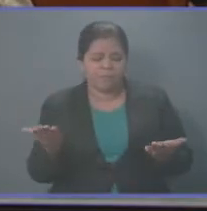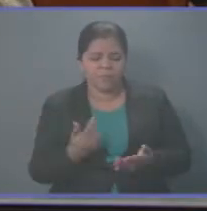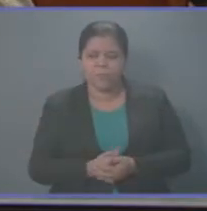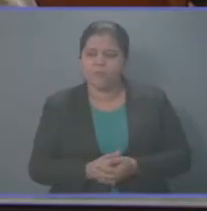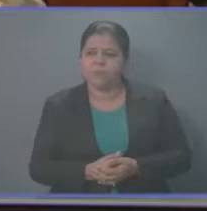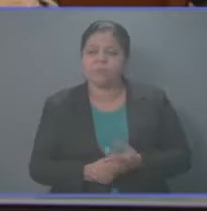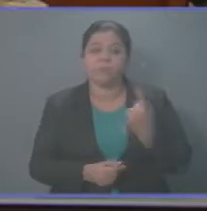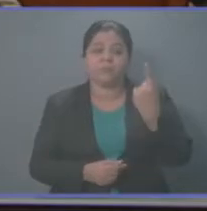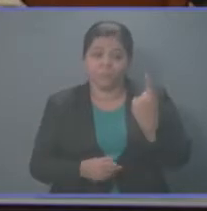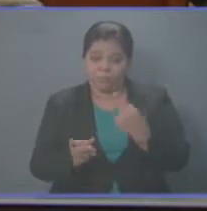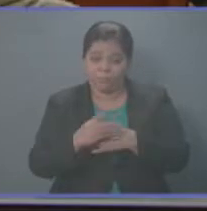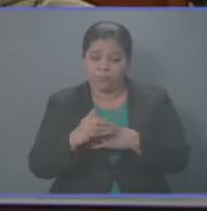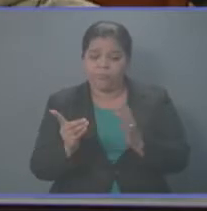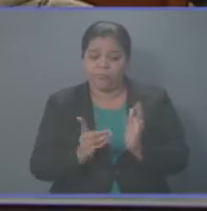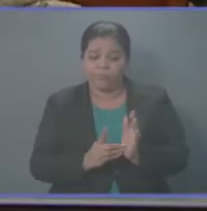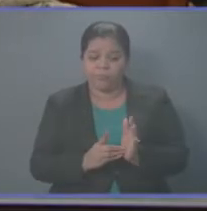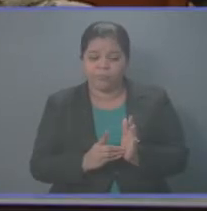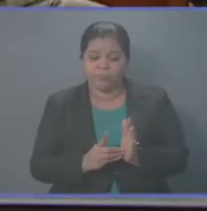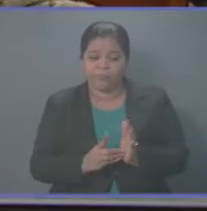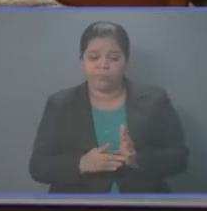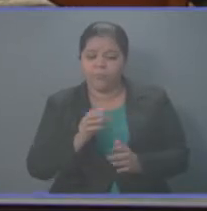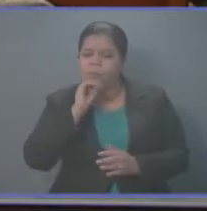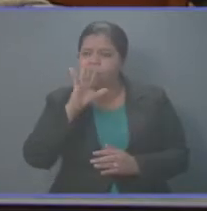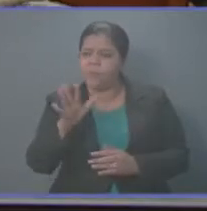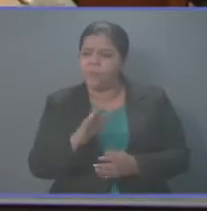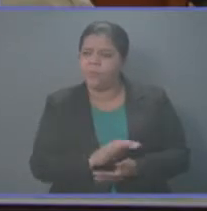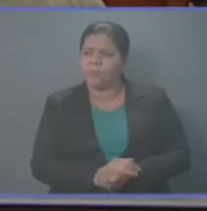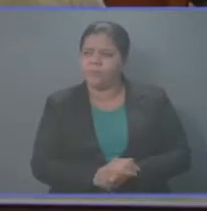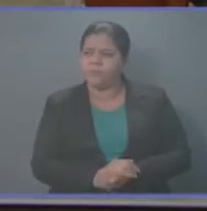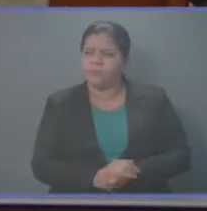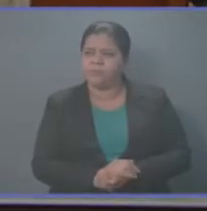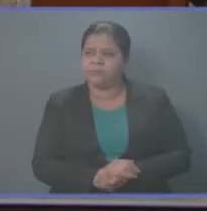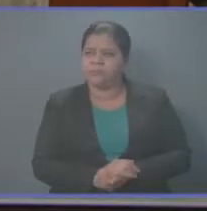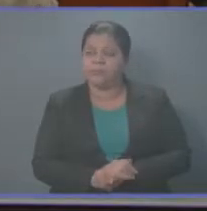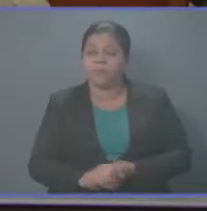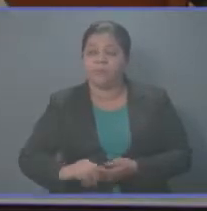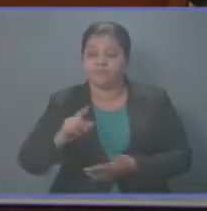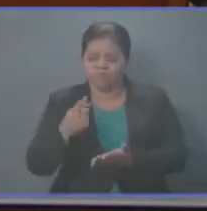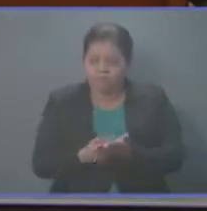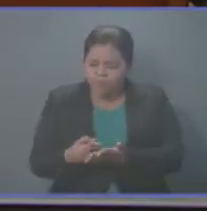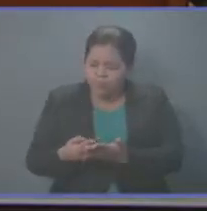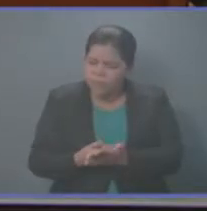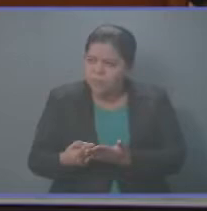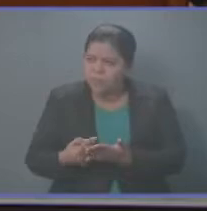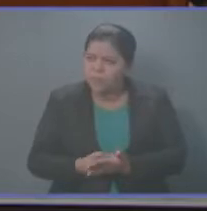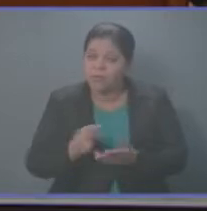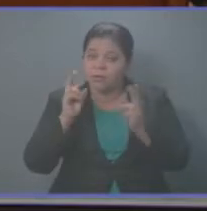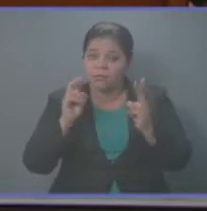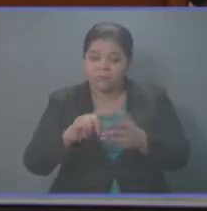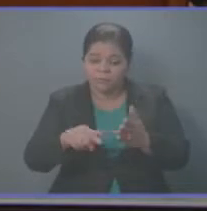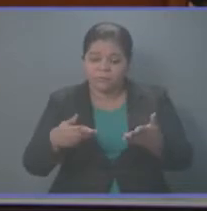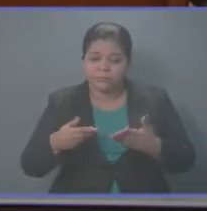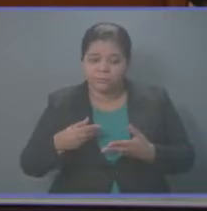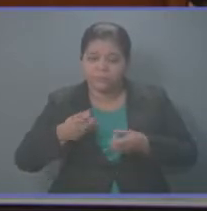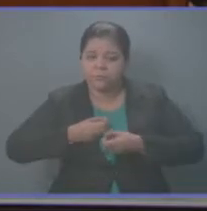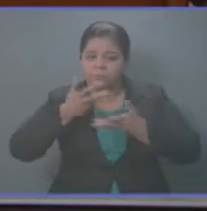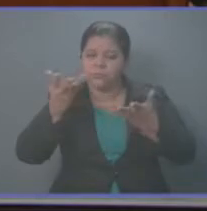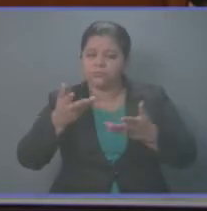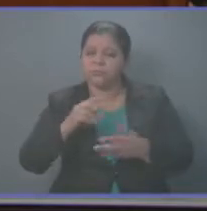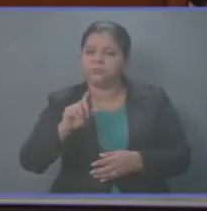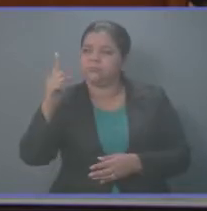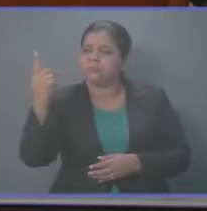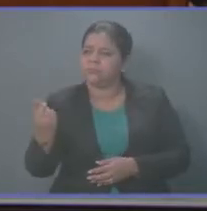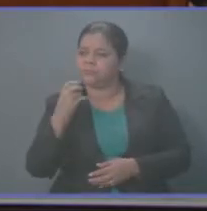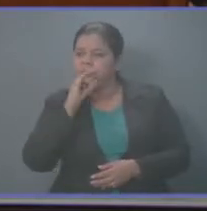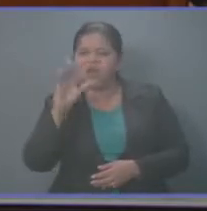un diputado hubo que decir, miren, cuando hubo un debate aquí por el derecho a la expresión, hubo que